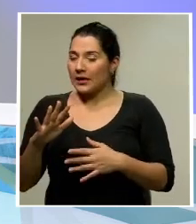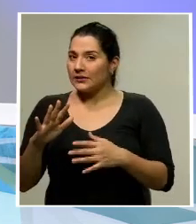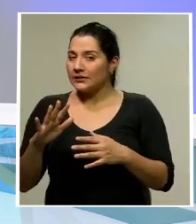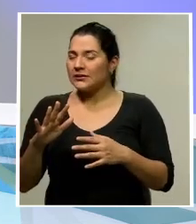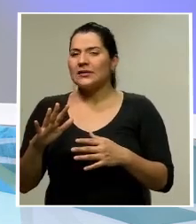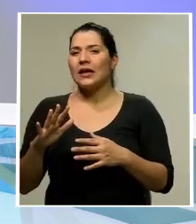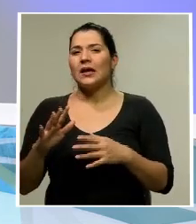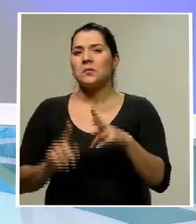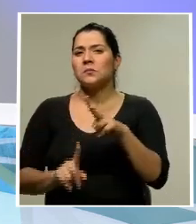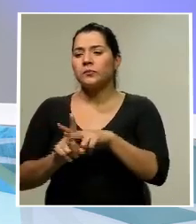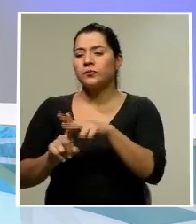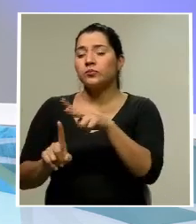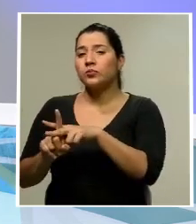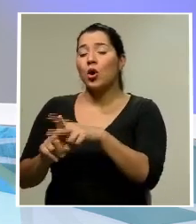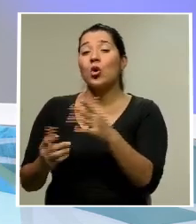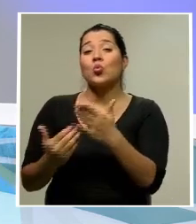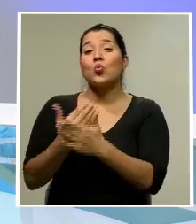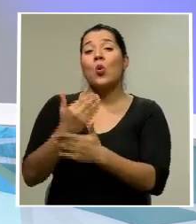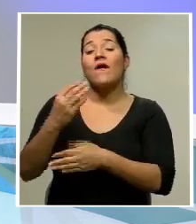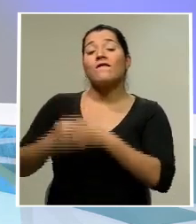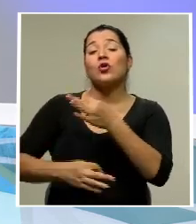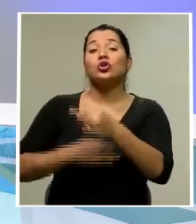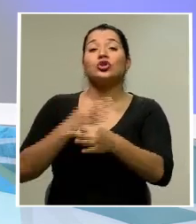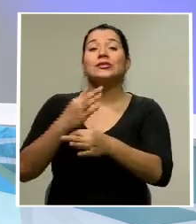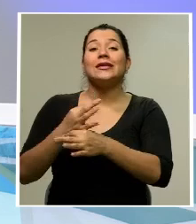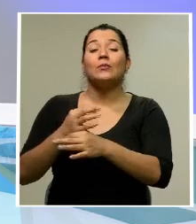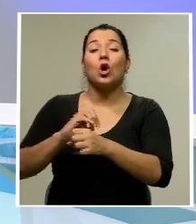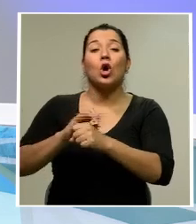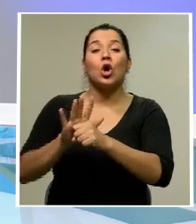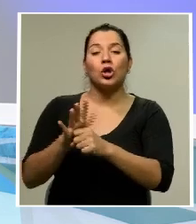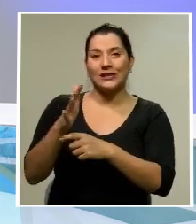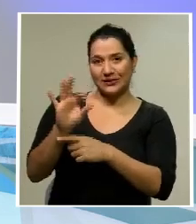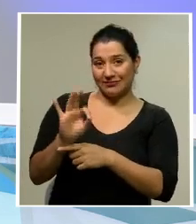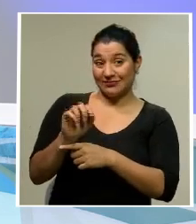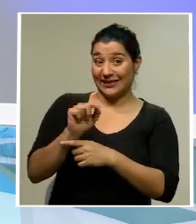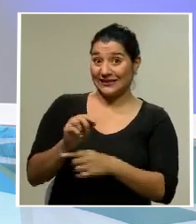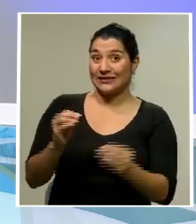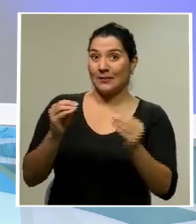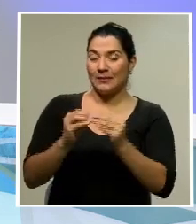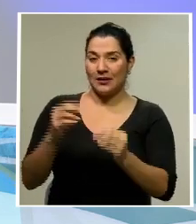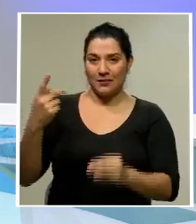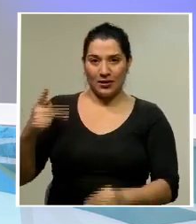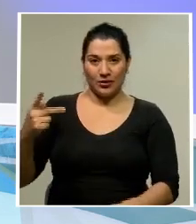que emerjan nuevas variantes del coronavirus que serían más peligrosas.